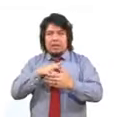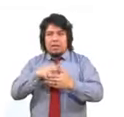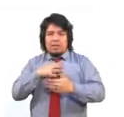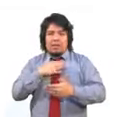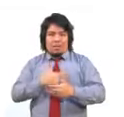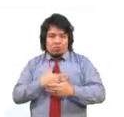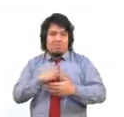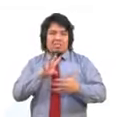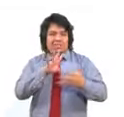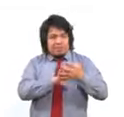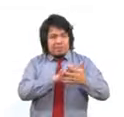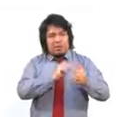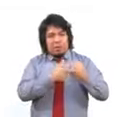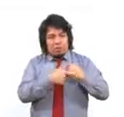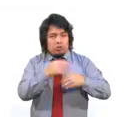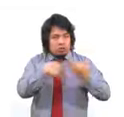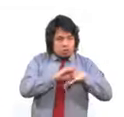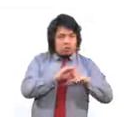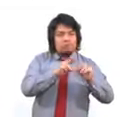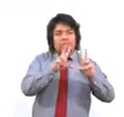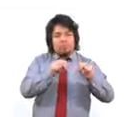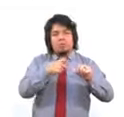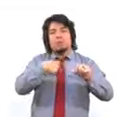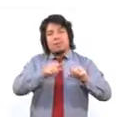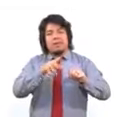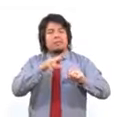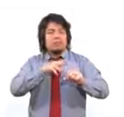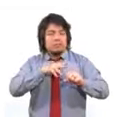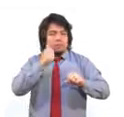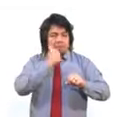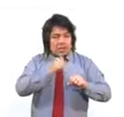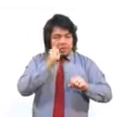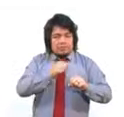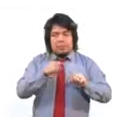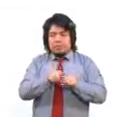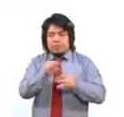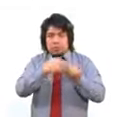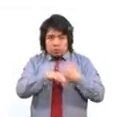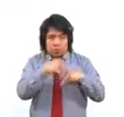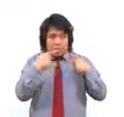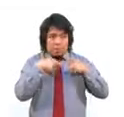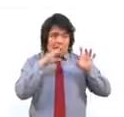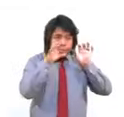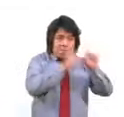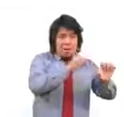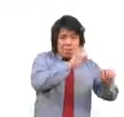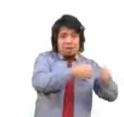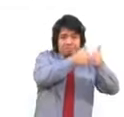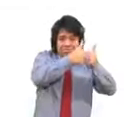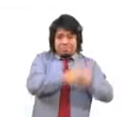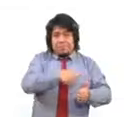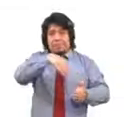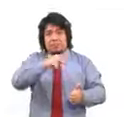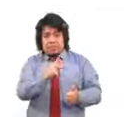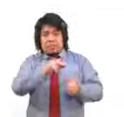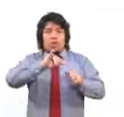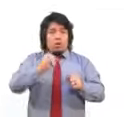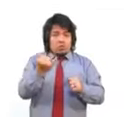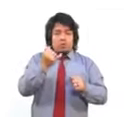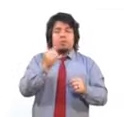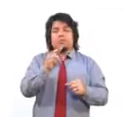casos, pero siempre hay un proceso que se sigue, es decir, no todos quedan detenidos, pero sí están sometidos